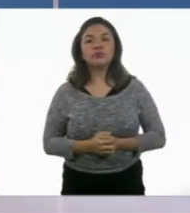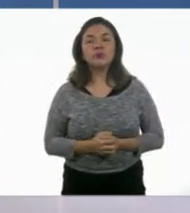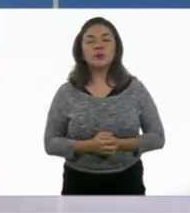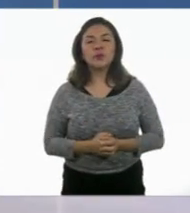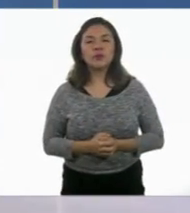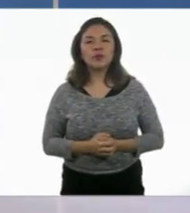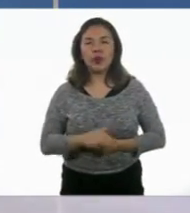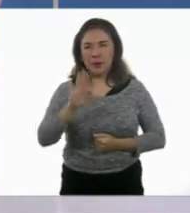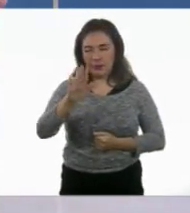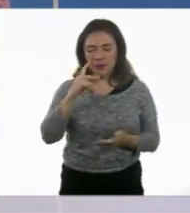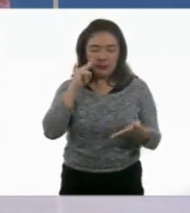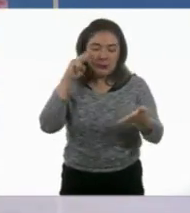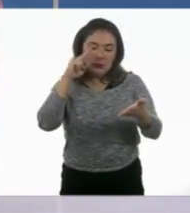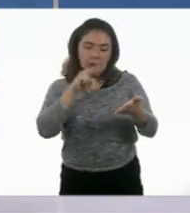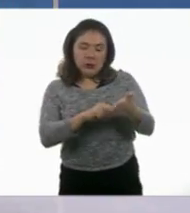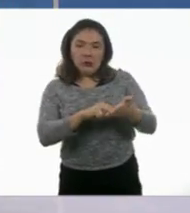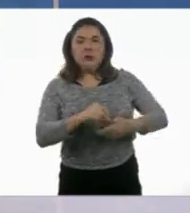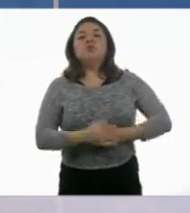Y...